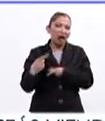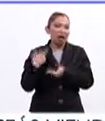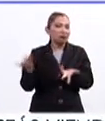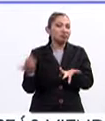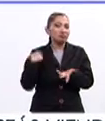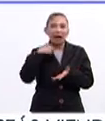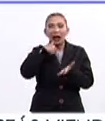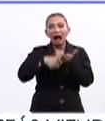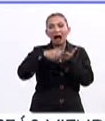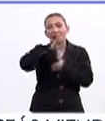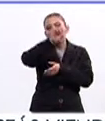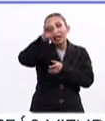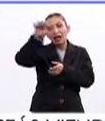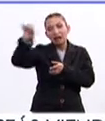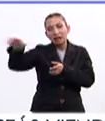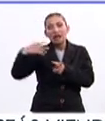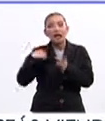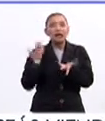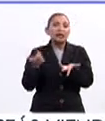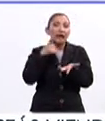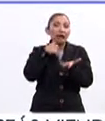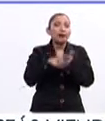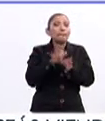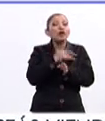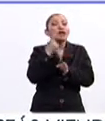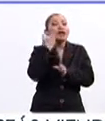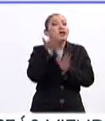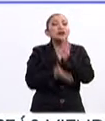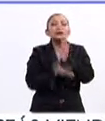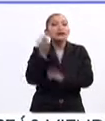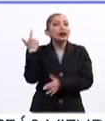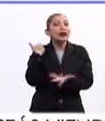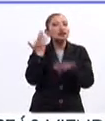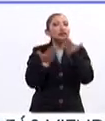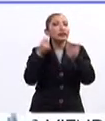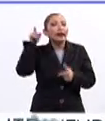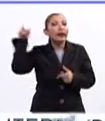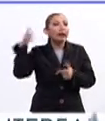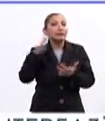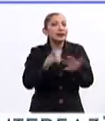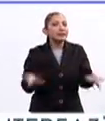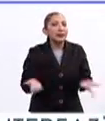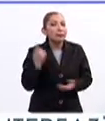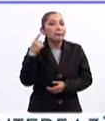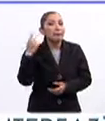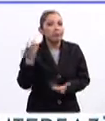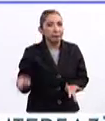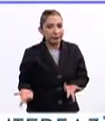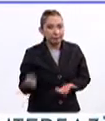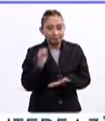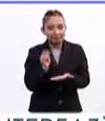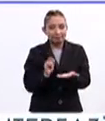hacer carta motivos de por qué nosotros queríamos viajar a Francia. Sí.